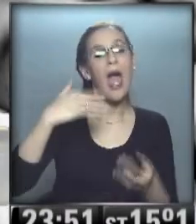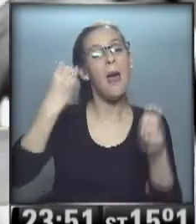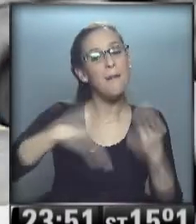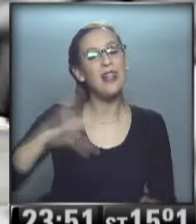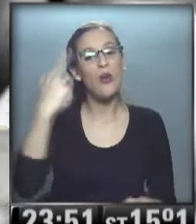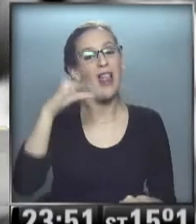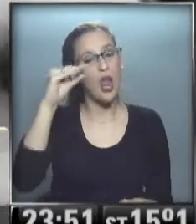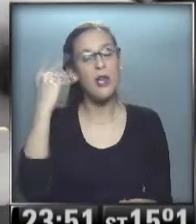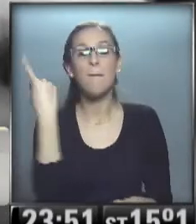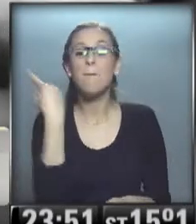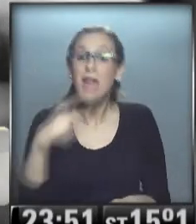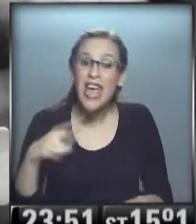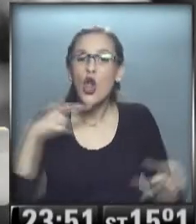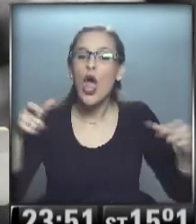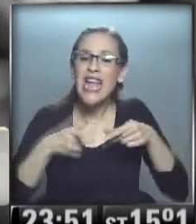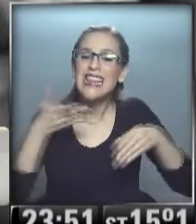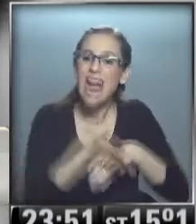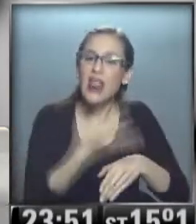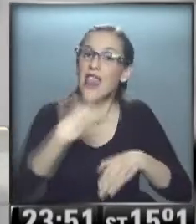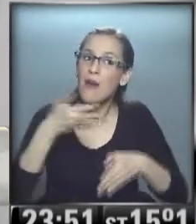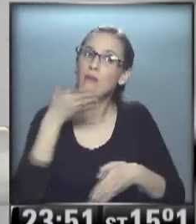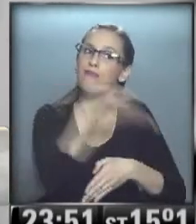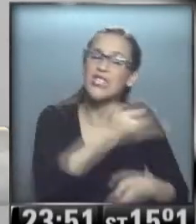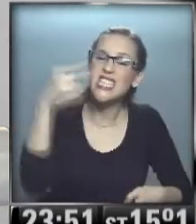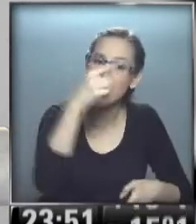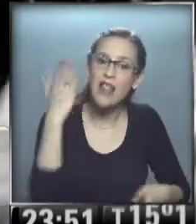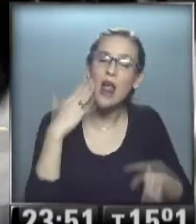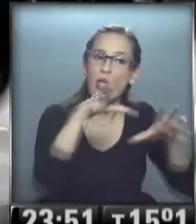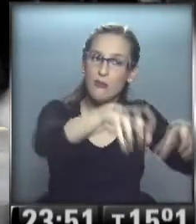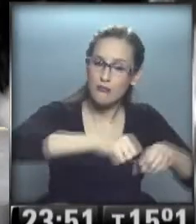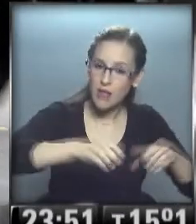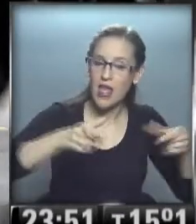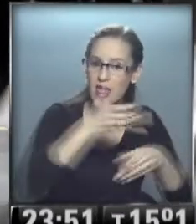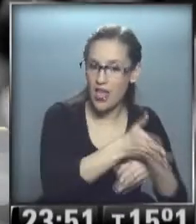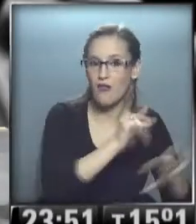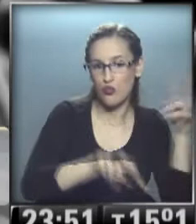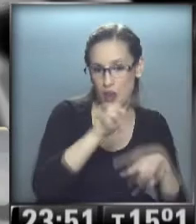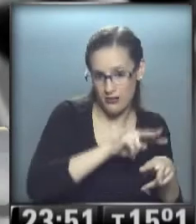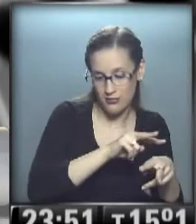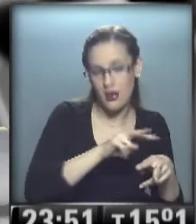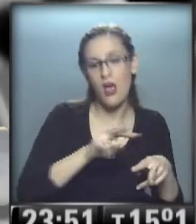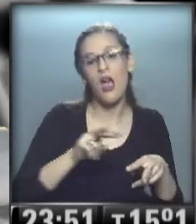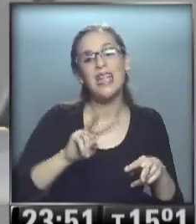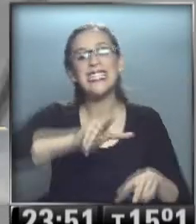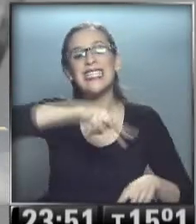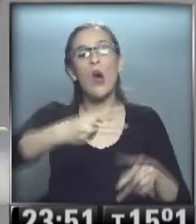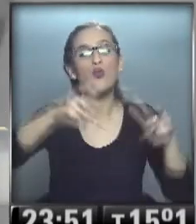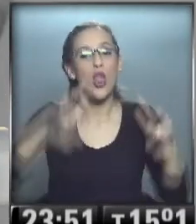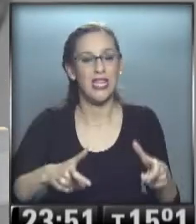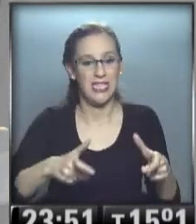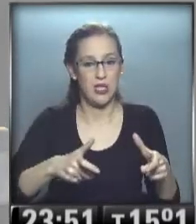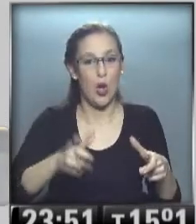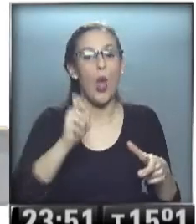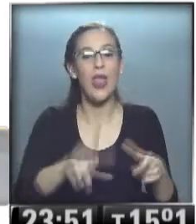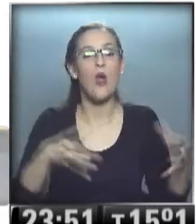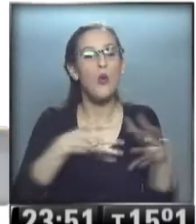entrada tenés que ir a buscarla a las 7 de la tarde. En Remolino es un disco que... es el segundo disco de Acorazado. Lo tiene en